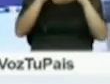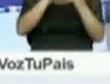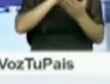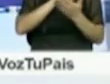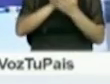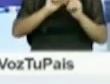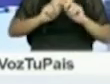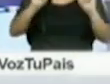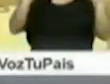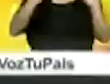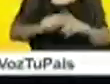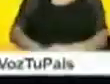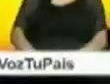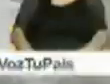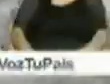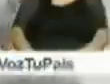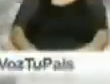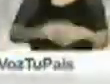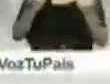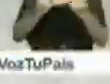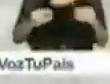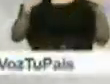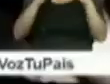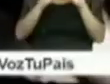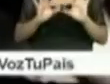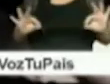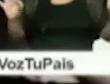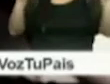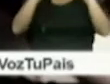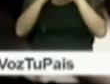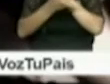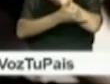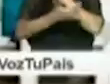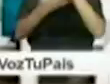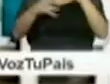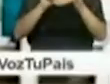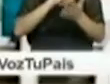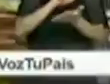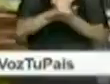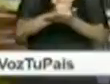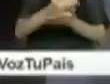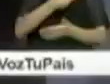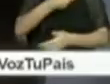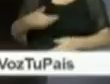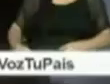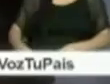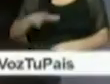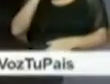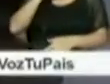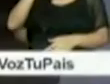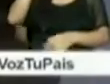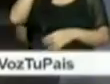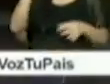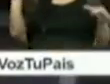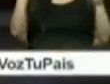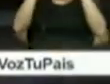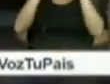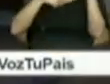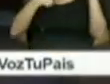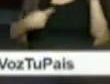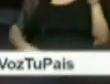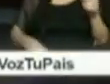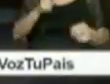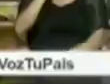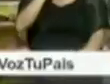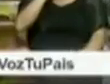realidad. La obra más grande del país ya es una realidad. El presidente Rafael Correa y su homólogo de China, Xi